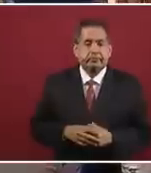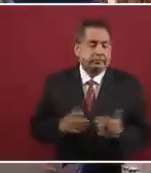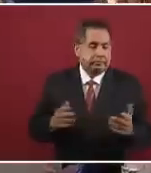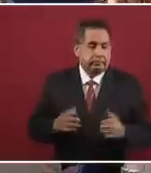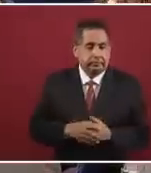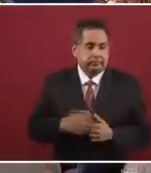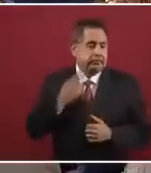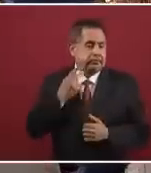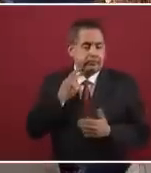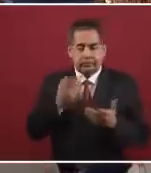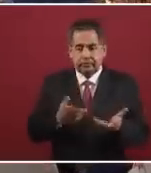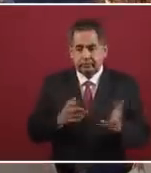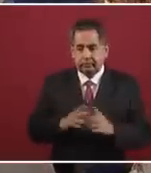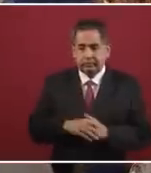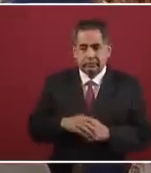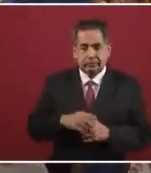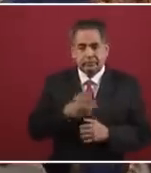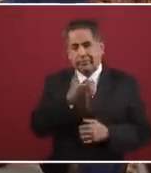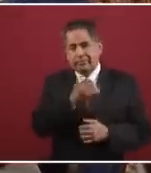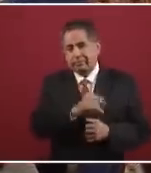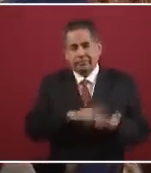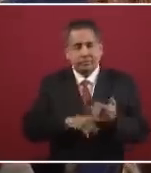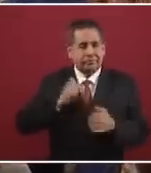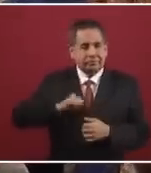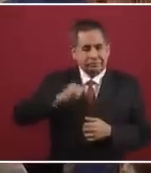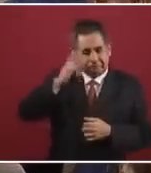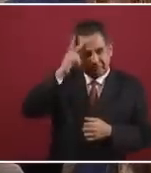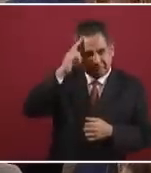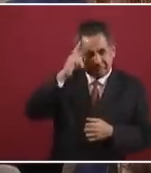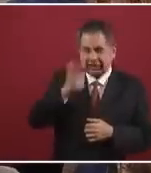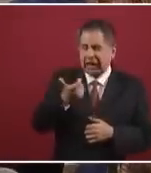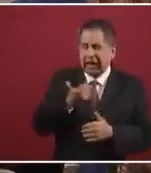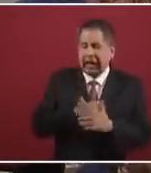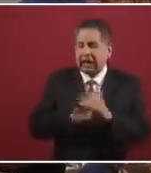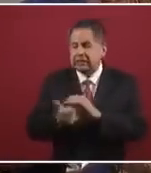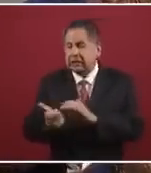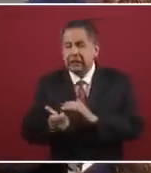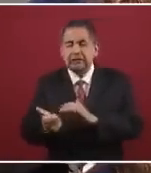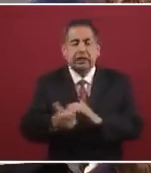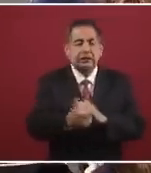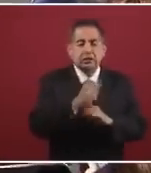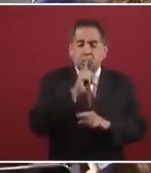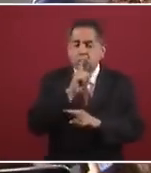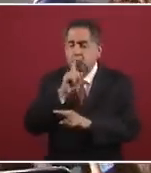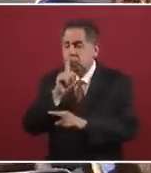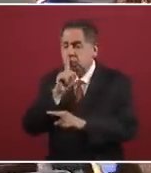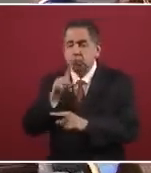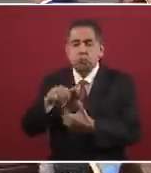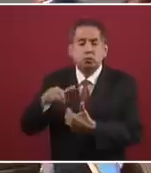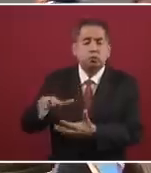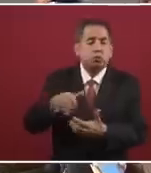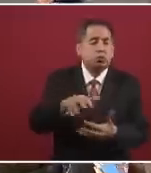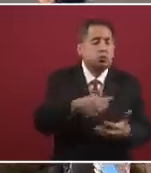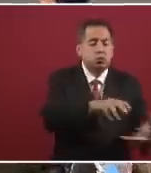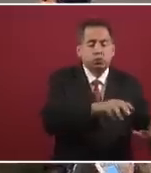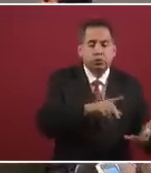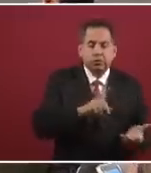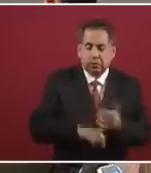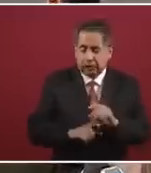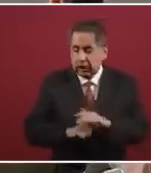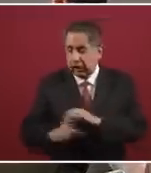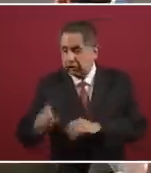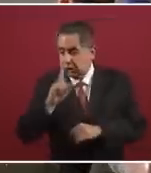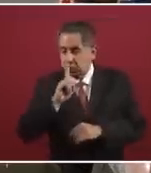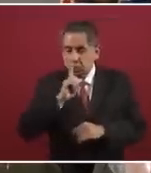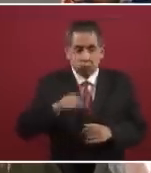en la política de porfirio díaz el maiceo el reparto de maíz con gorgojo